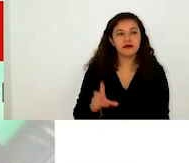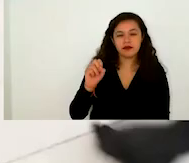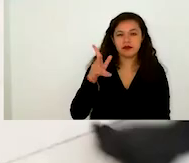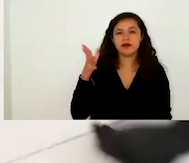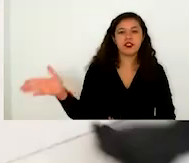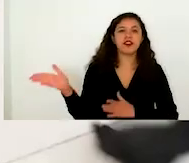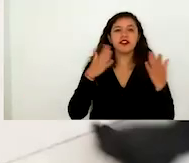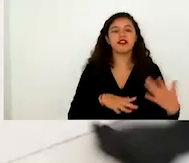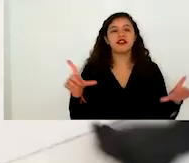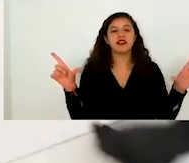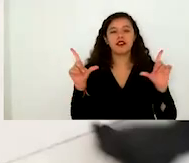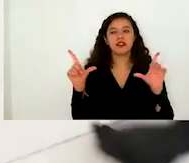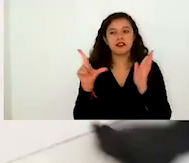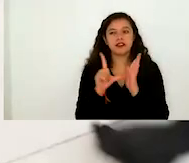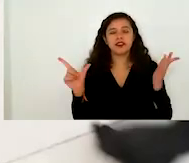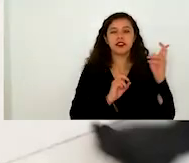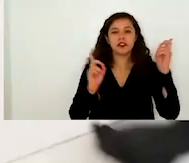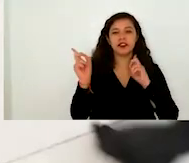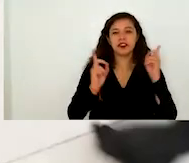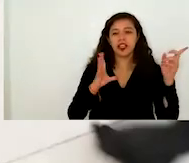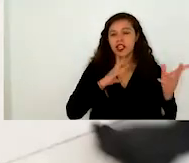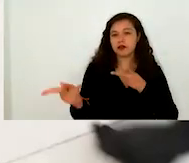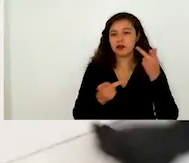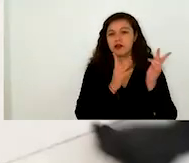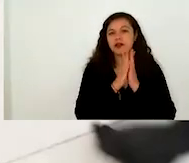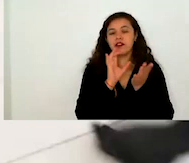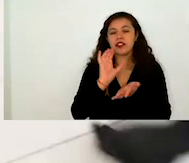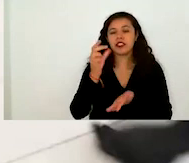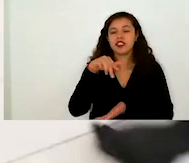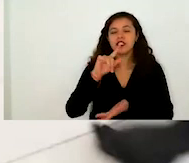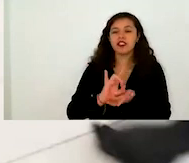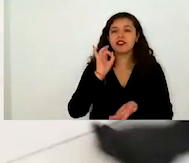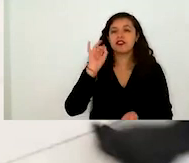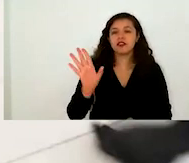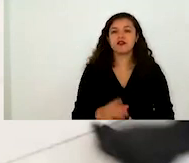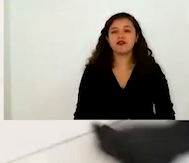chicos si hay dudas por favor de preguntas a reacciones por el chat